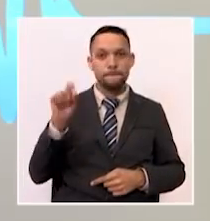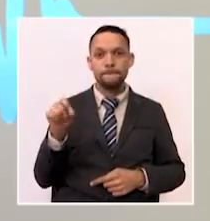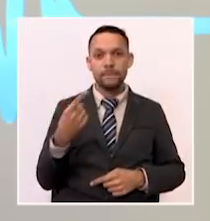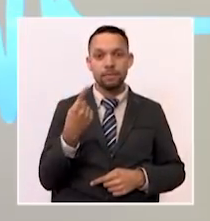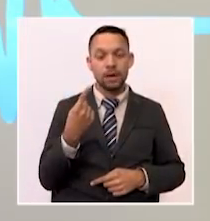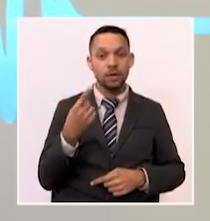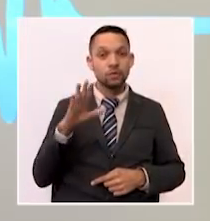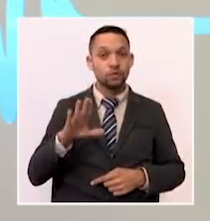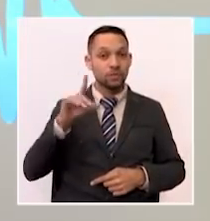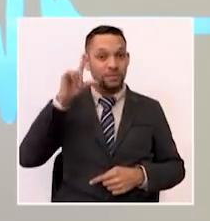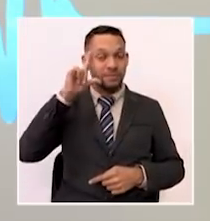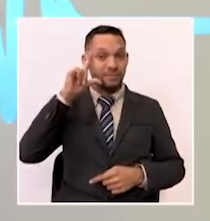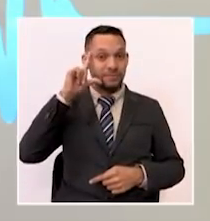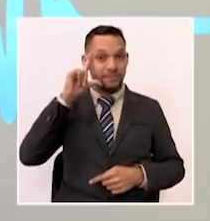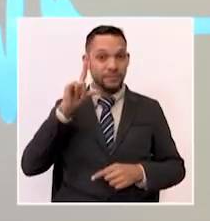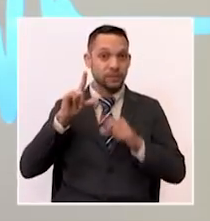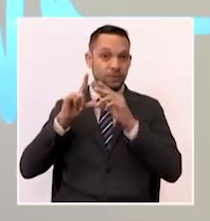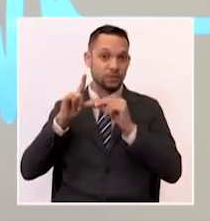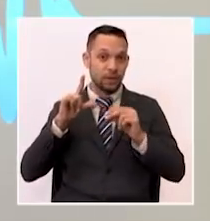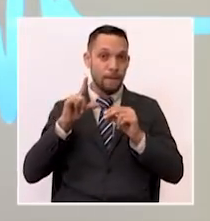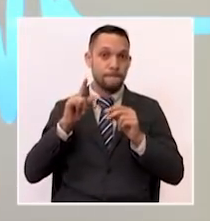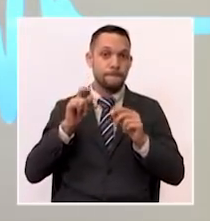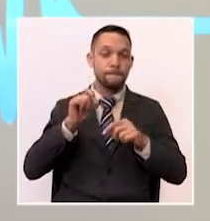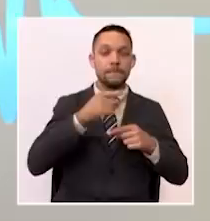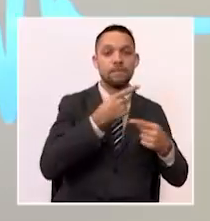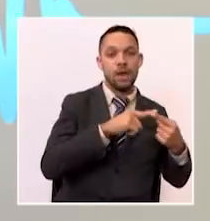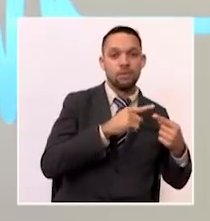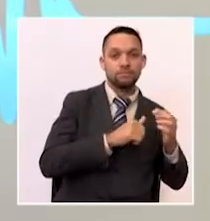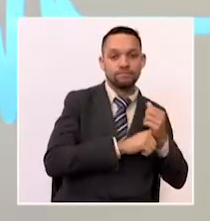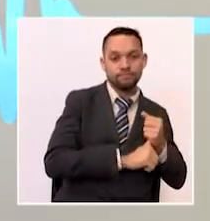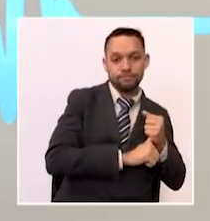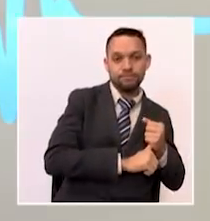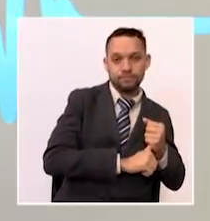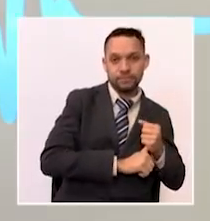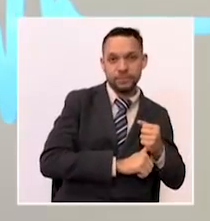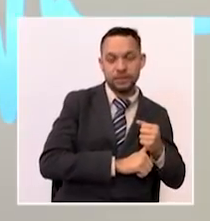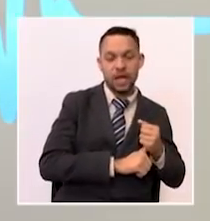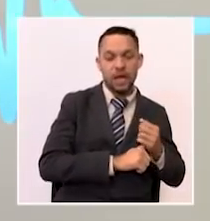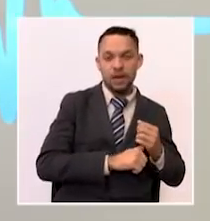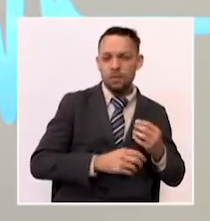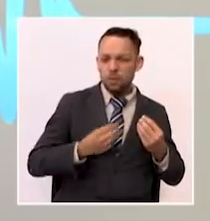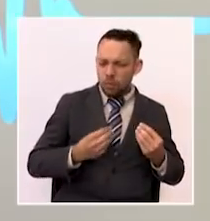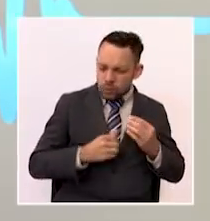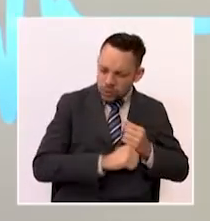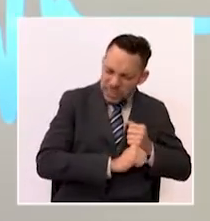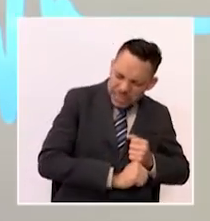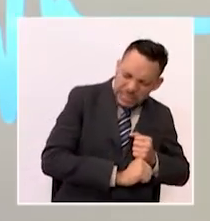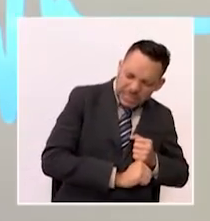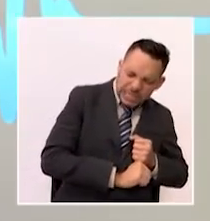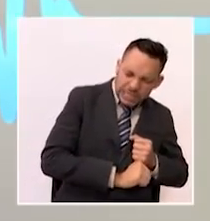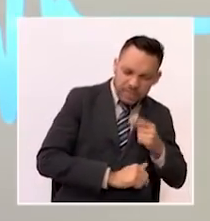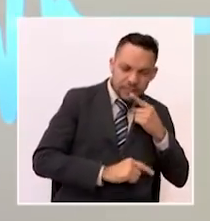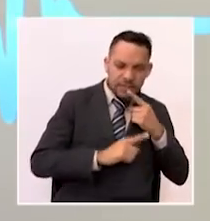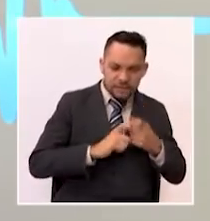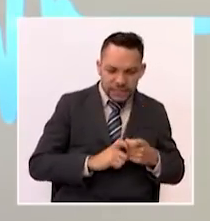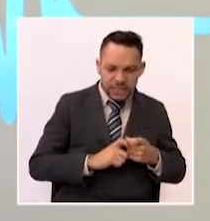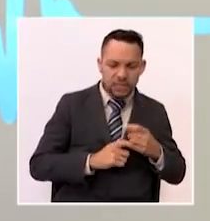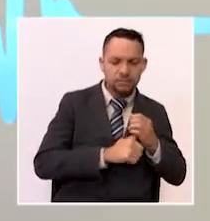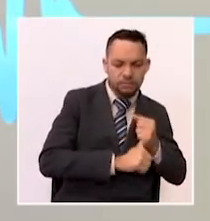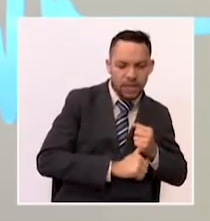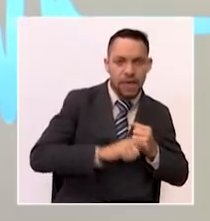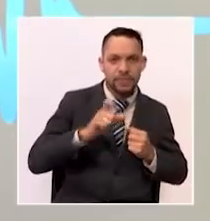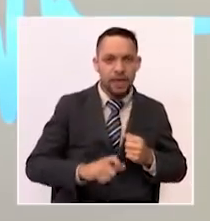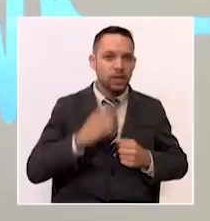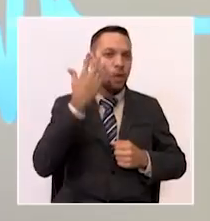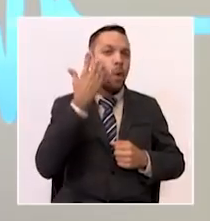en ese tipo de pacientes con estreñimiento, debo manejarles el estreñimiento antes que iniciar empezar el uso de antibióticos en forma